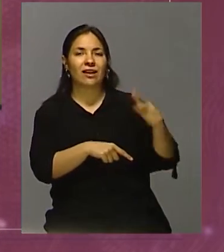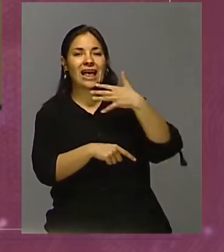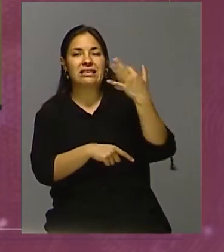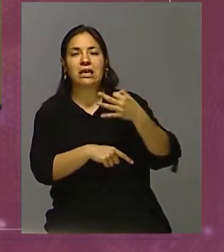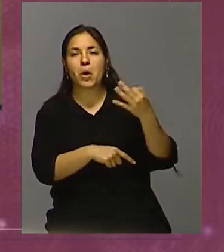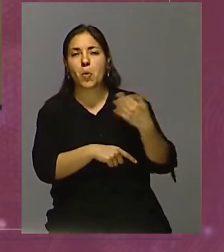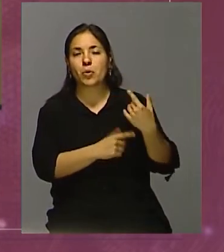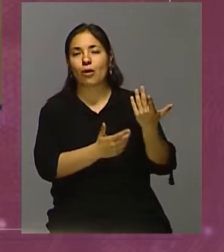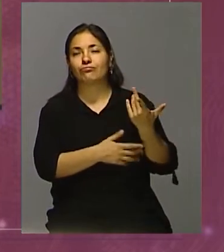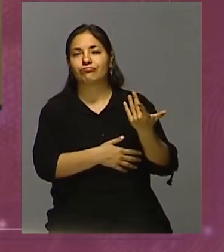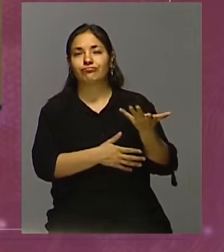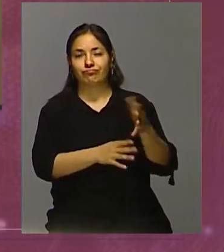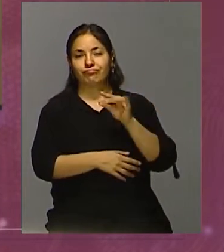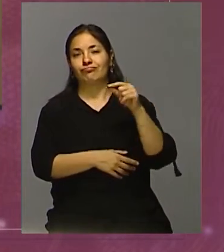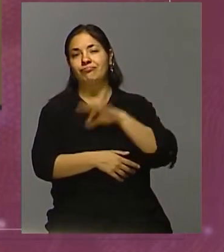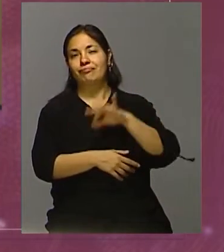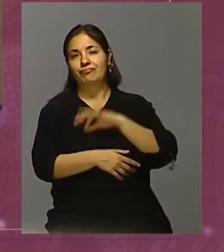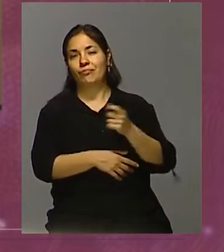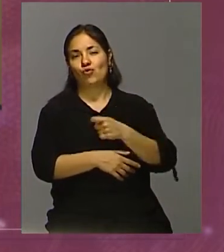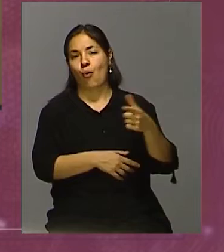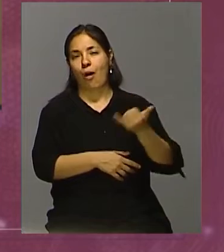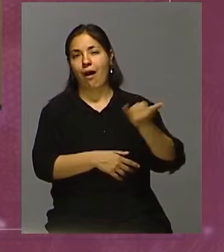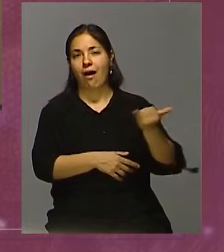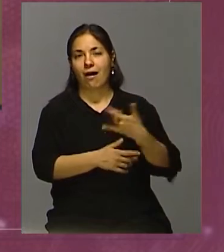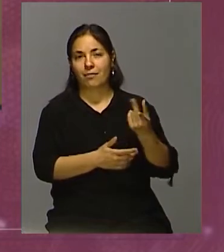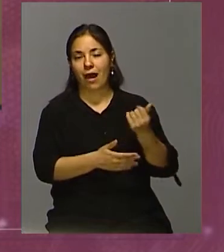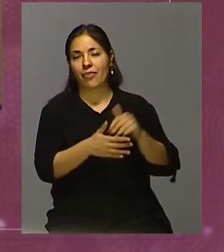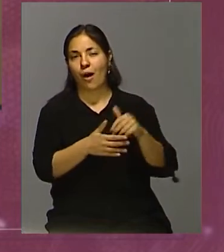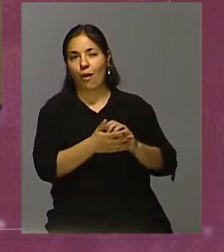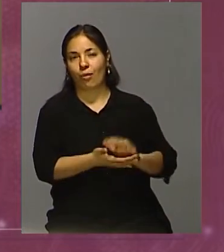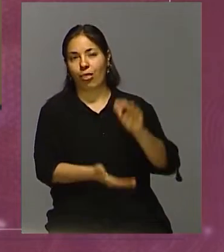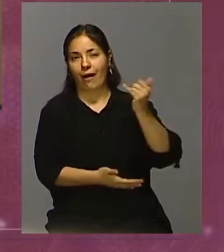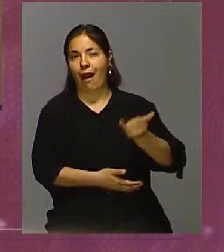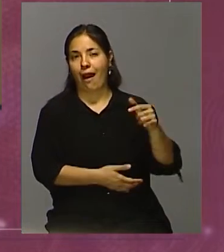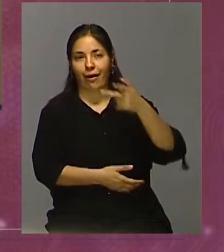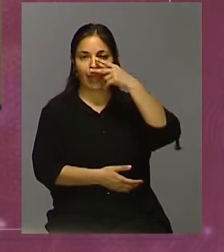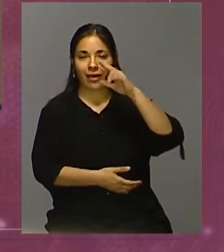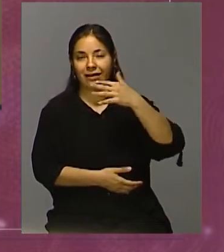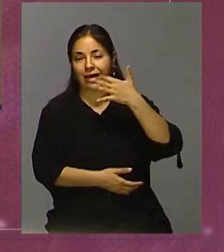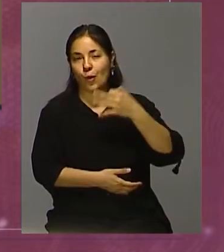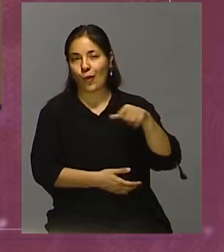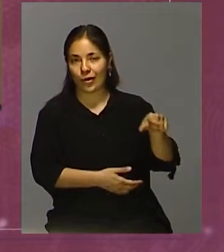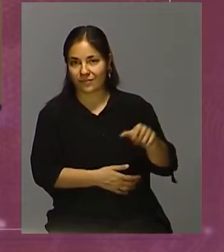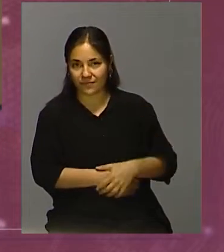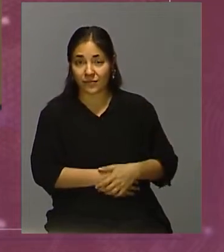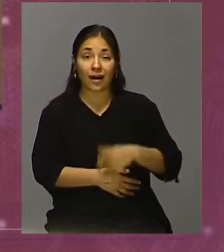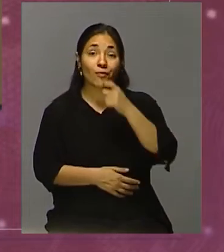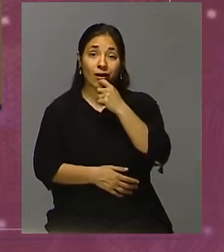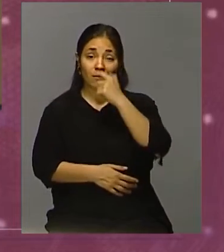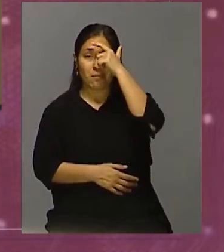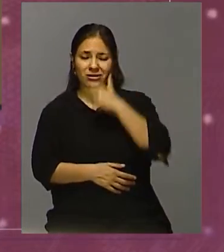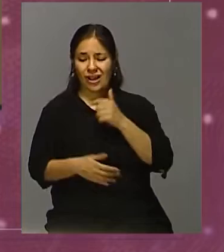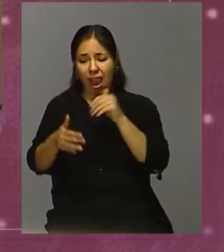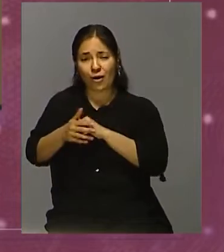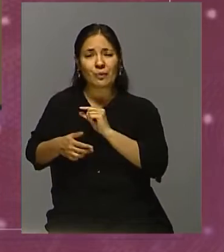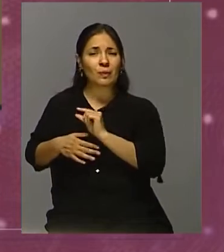financiero alto, por decirlo de alguna manera, o muchos ahorros. Digo, aquel que tiene tal vez poco ahorrado, tal